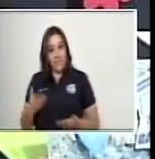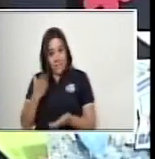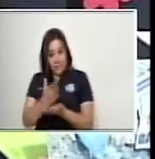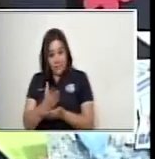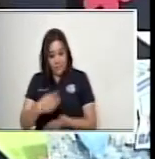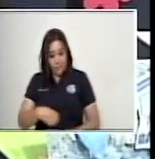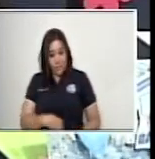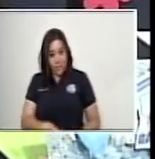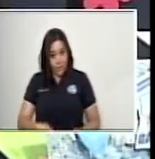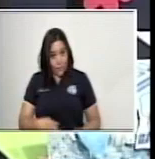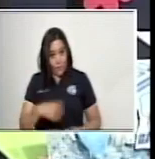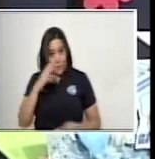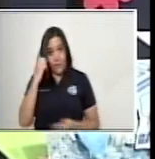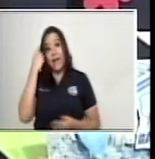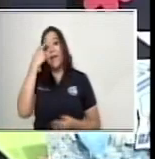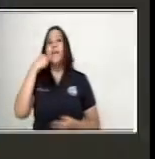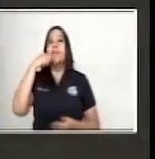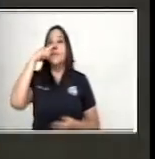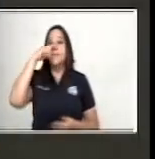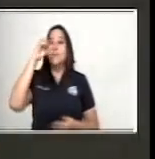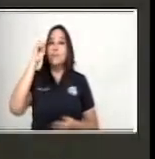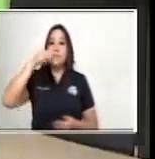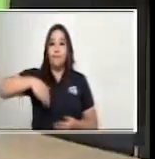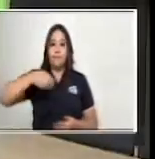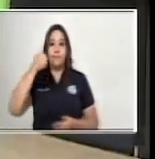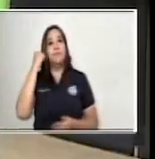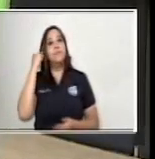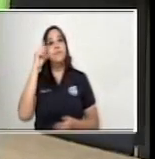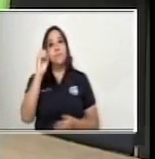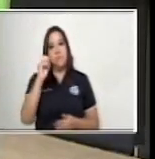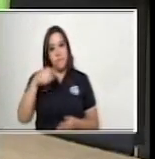estómago, este bolo alimenticio